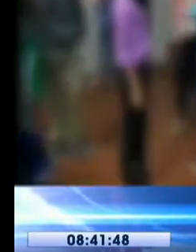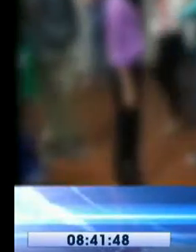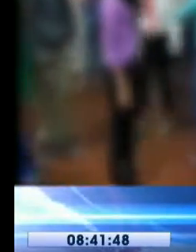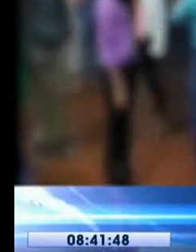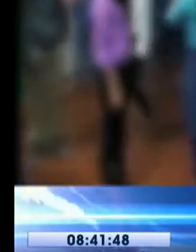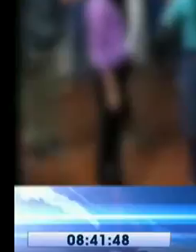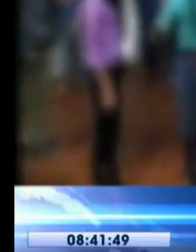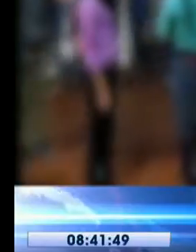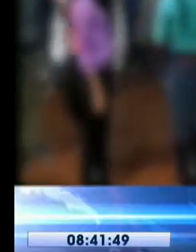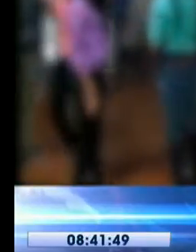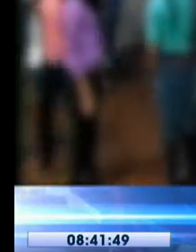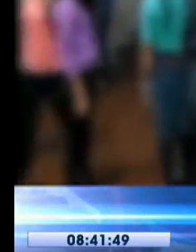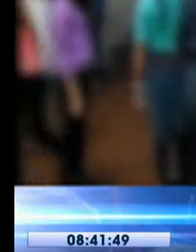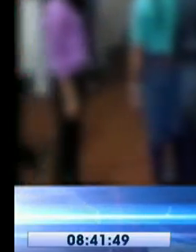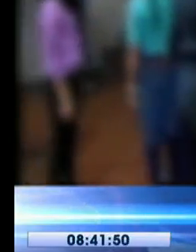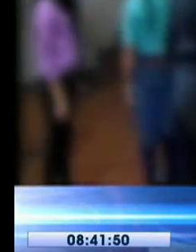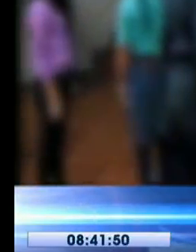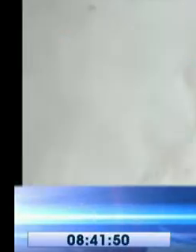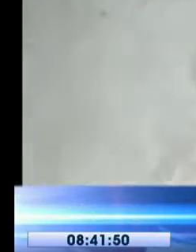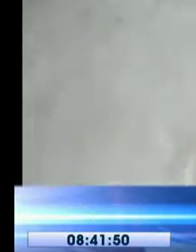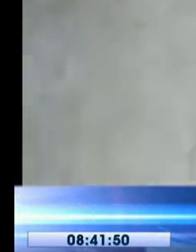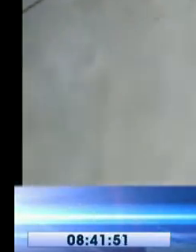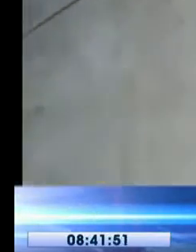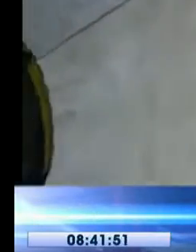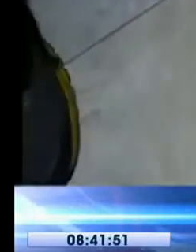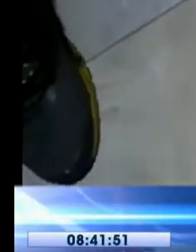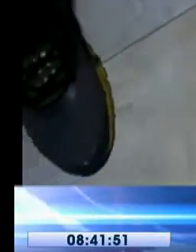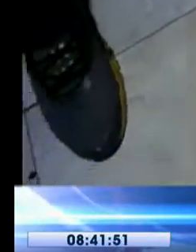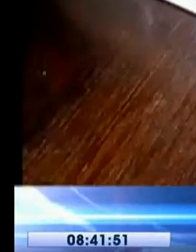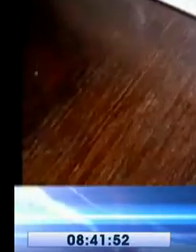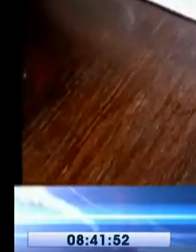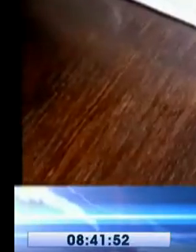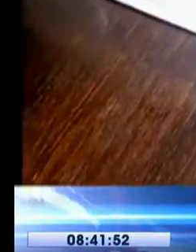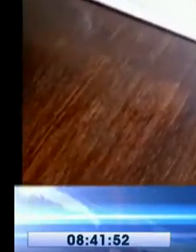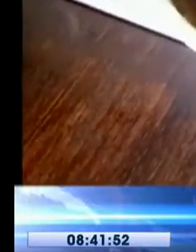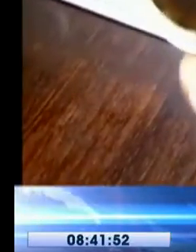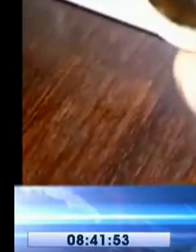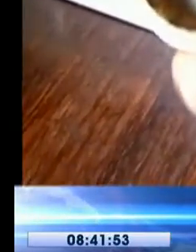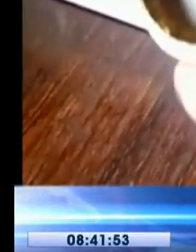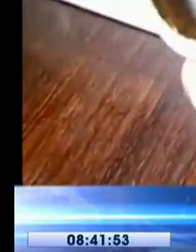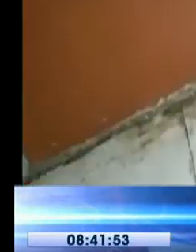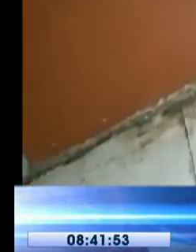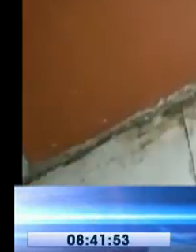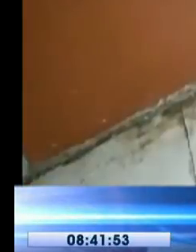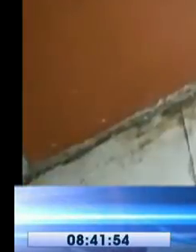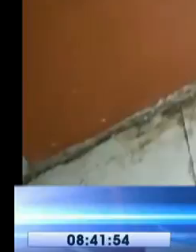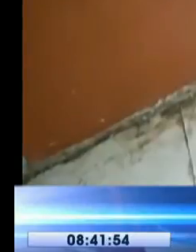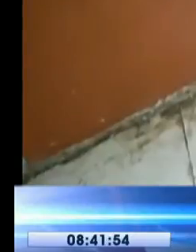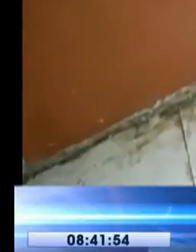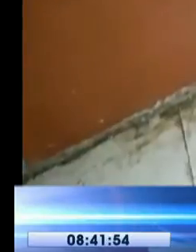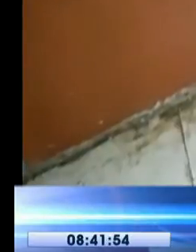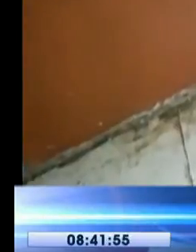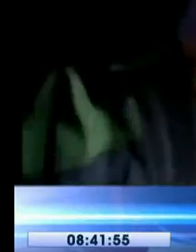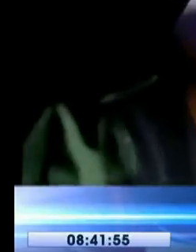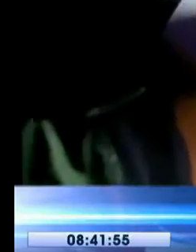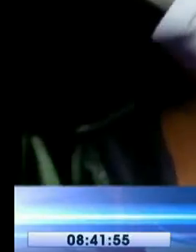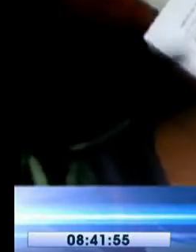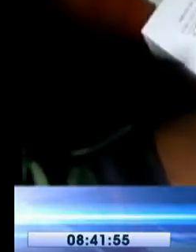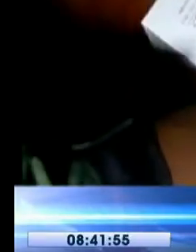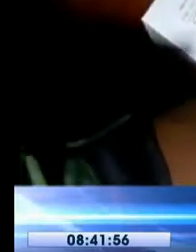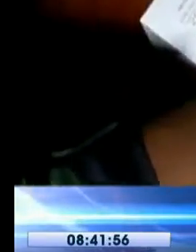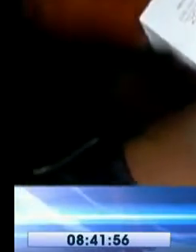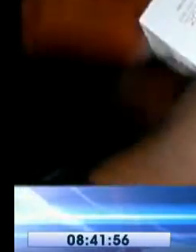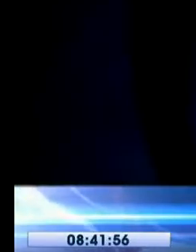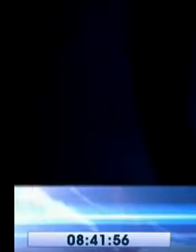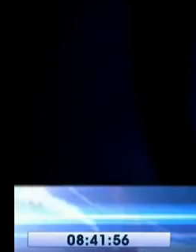en el interior de una discoteca. Entre las evidencias halladas por la policía están pipas, cigarrillos, licor